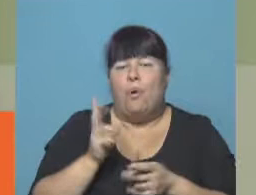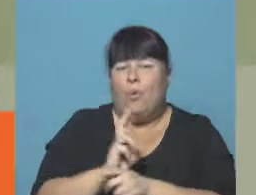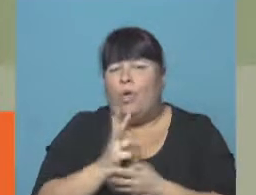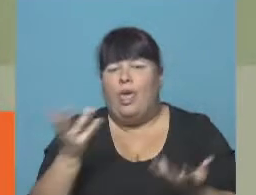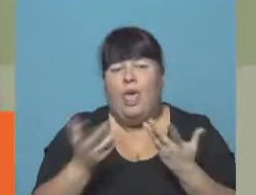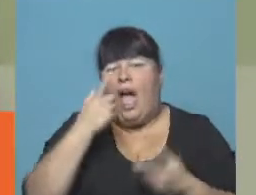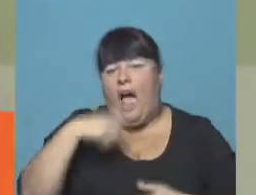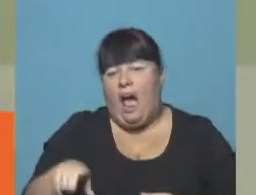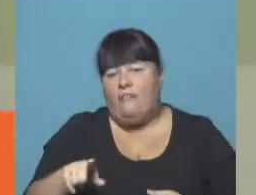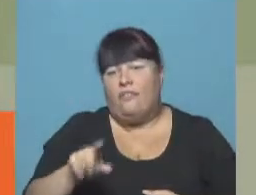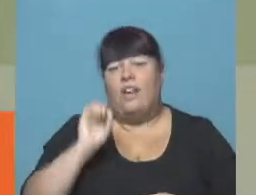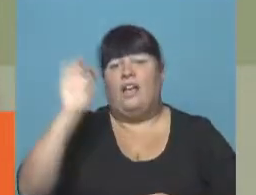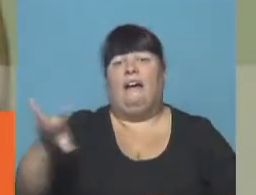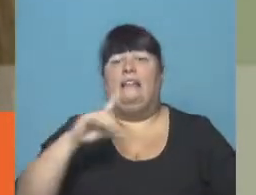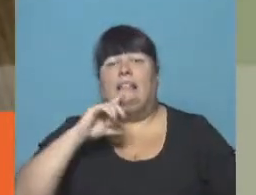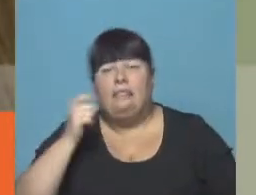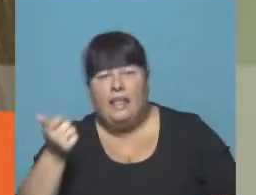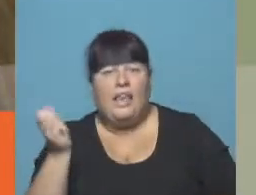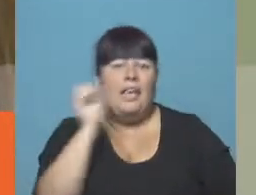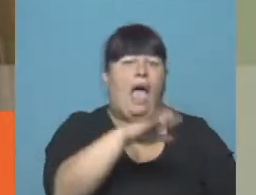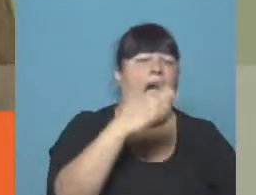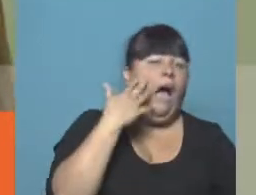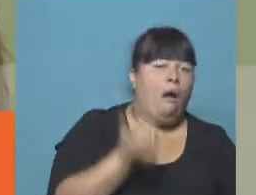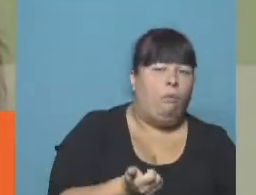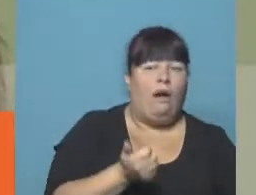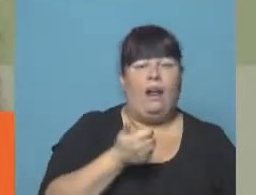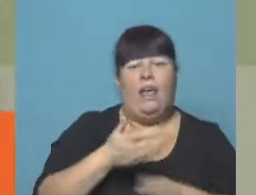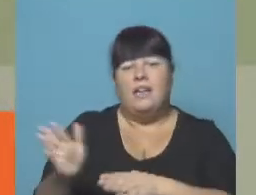Entonces terminan estando con una tía, con una abuela,